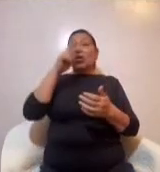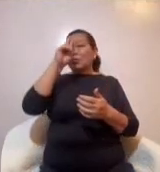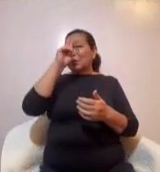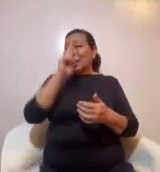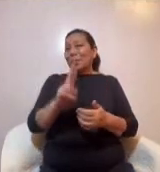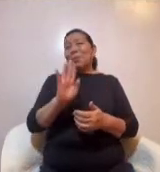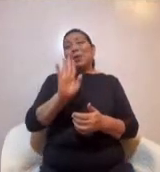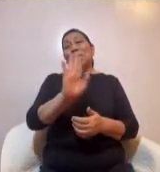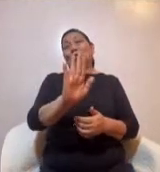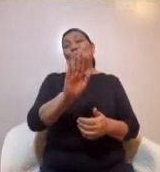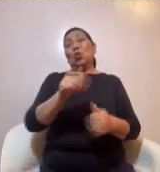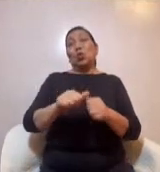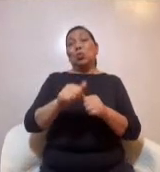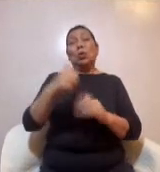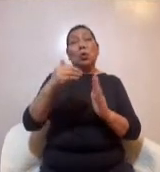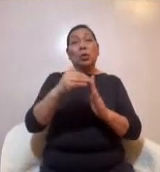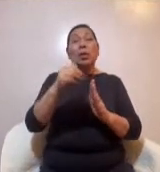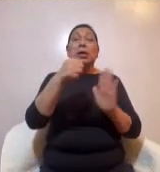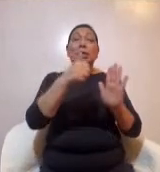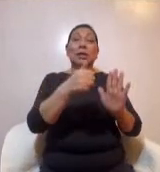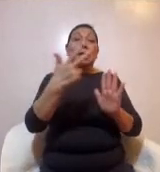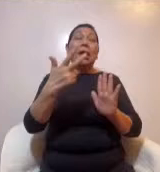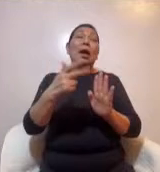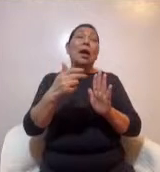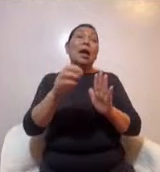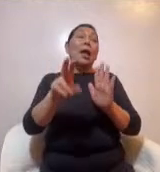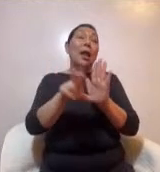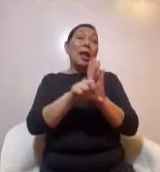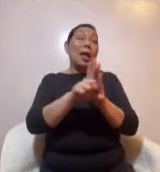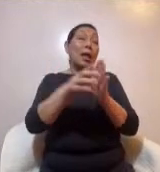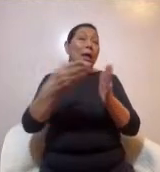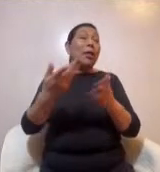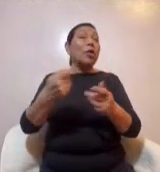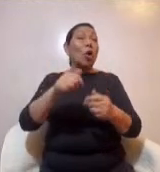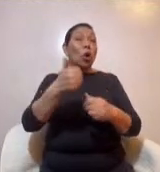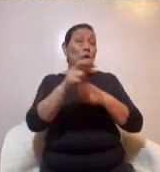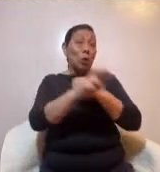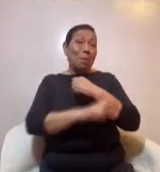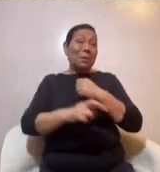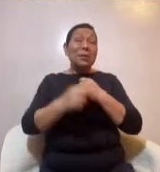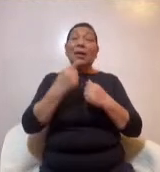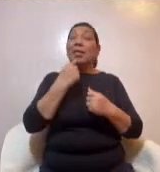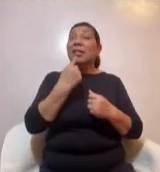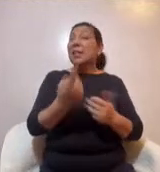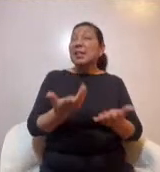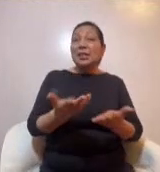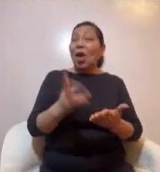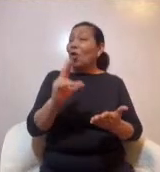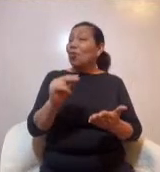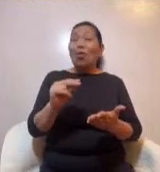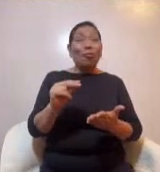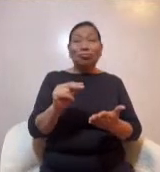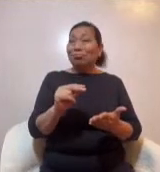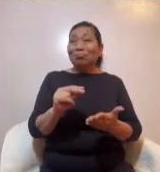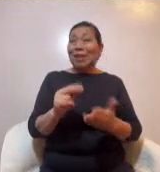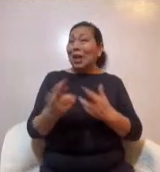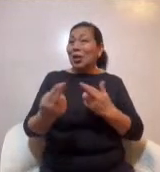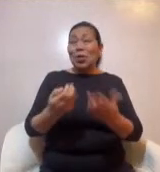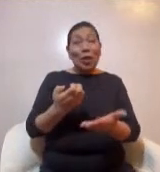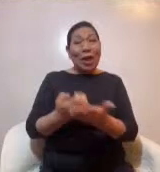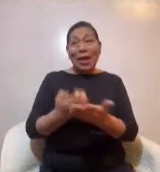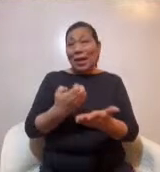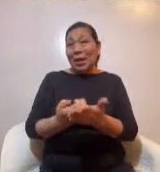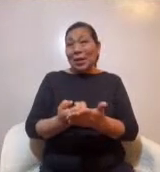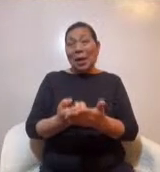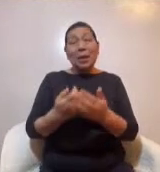había infringido el numeral 2 del artículo 63 de la antigua ley de extranjería, que lo que decía era que no se disponía